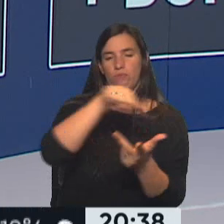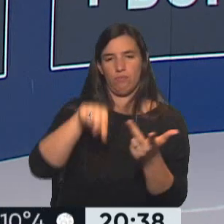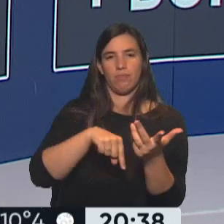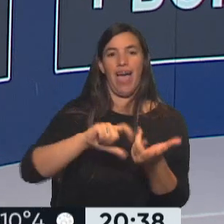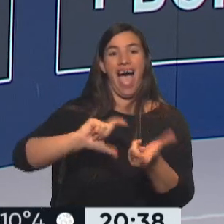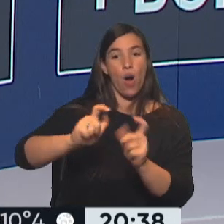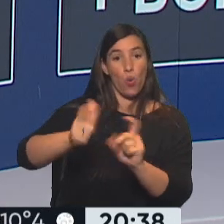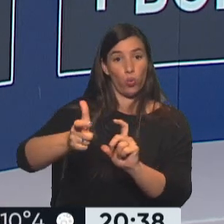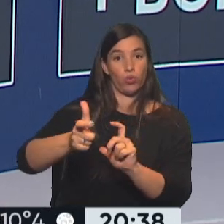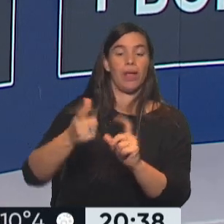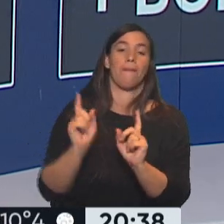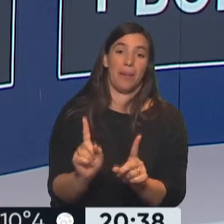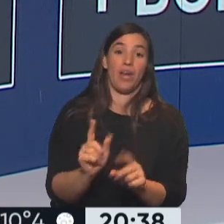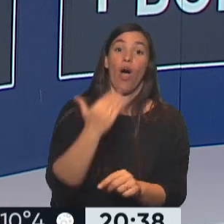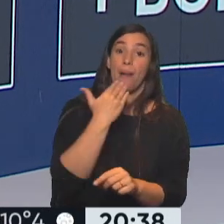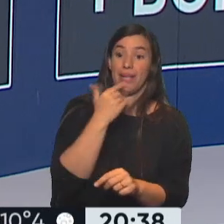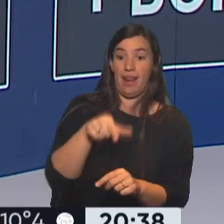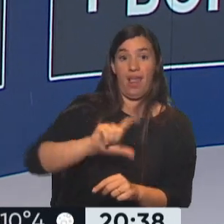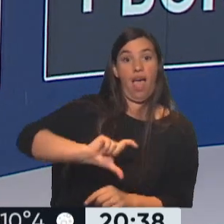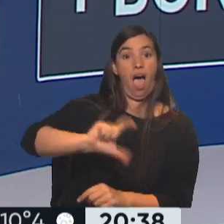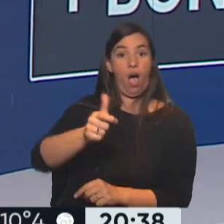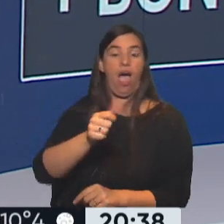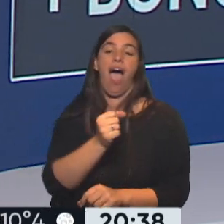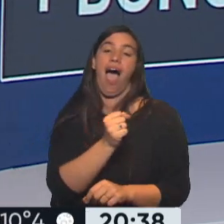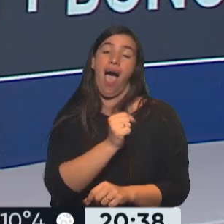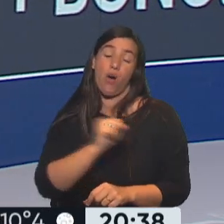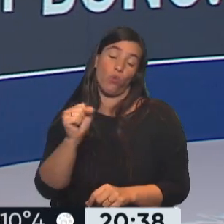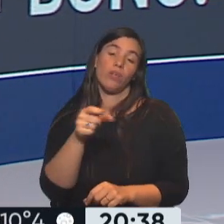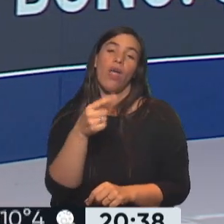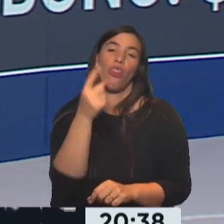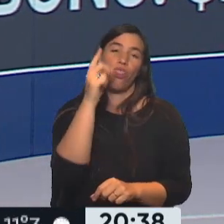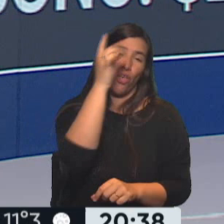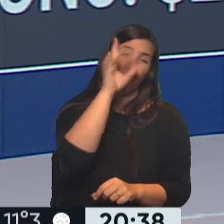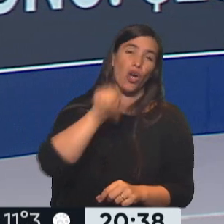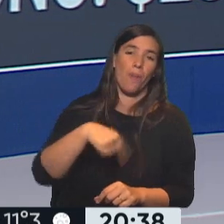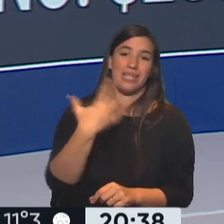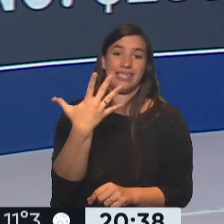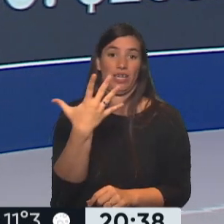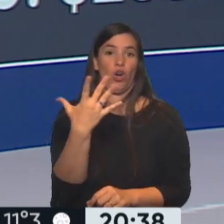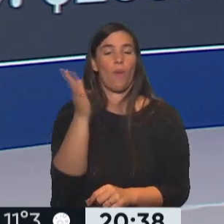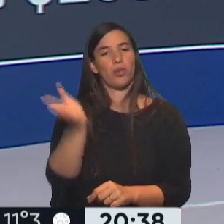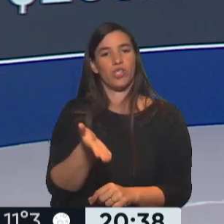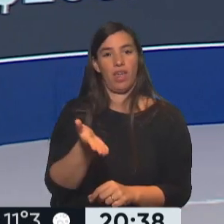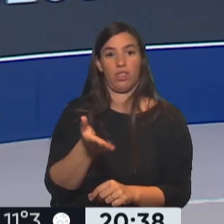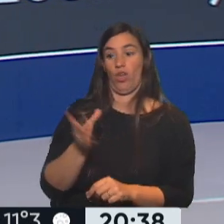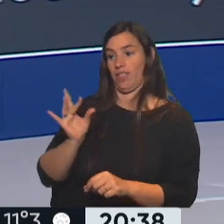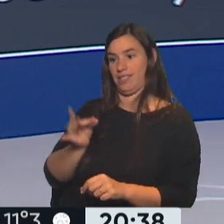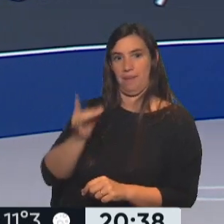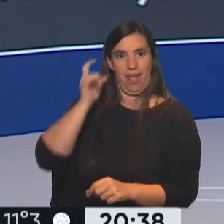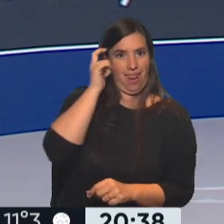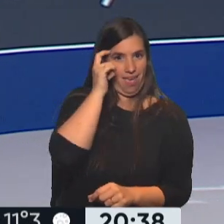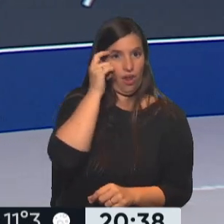Y así en abril se ajustó un 12,5% por diciembre y enero, y después se actualizó